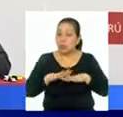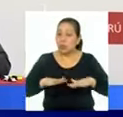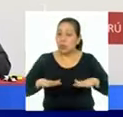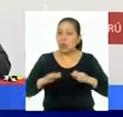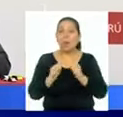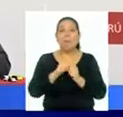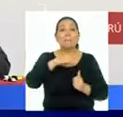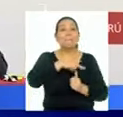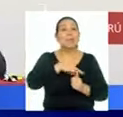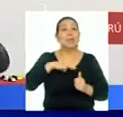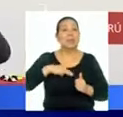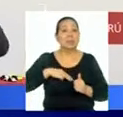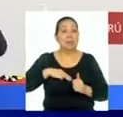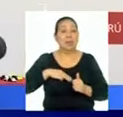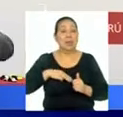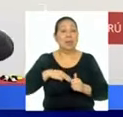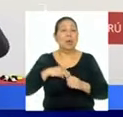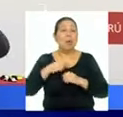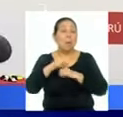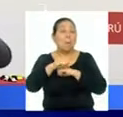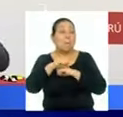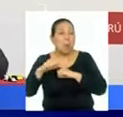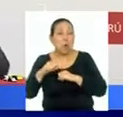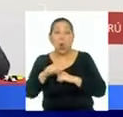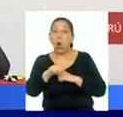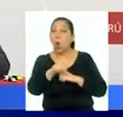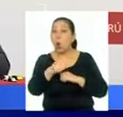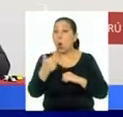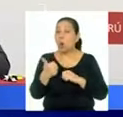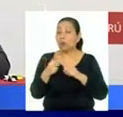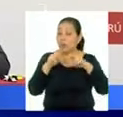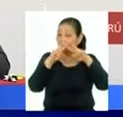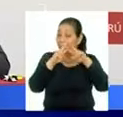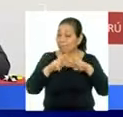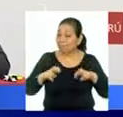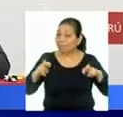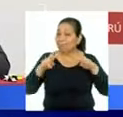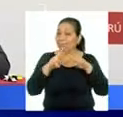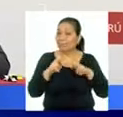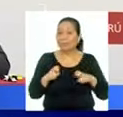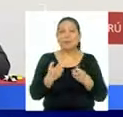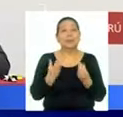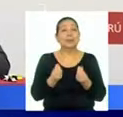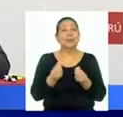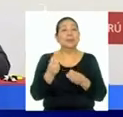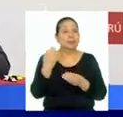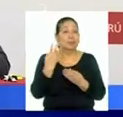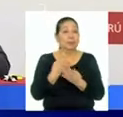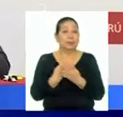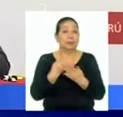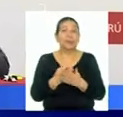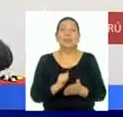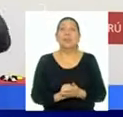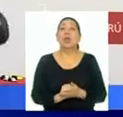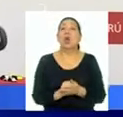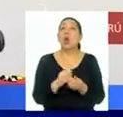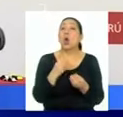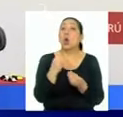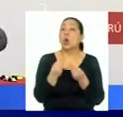el Ministerio Público, que desarrolla otro tipo de investigación, la investigación de carácter penal,